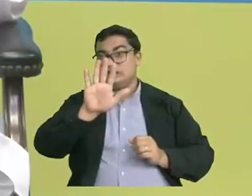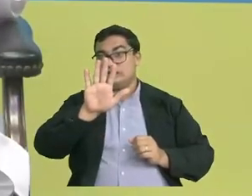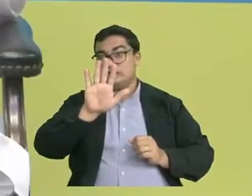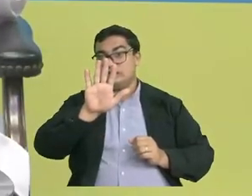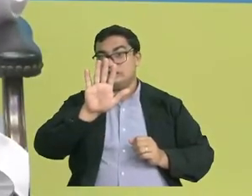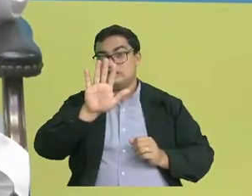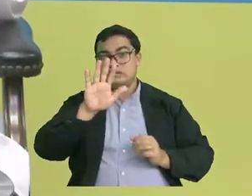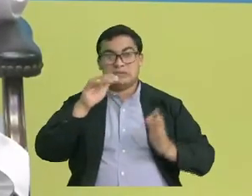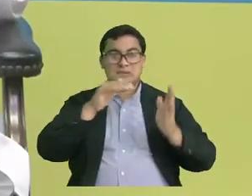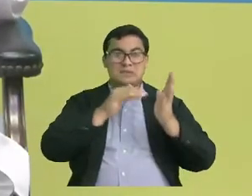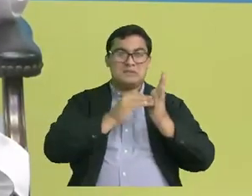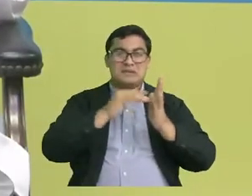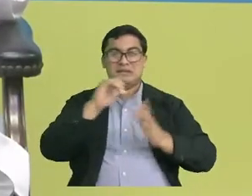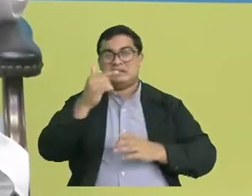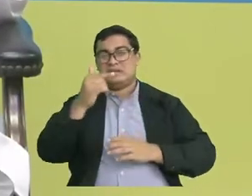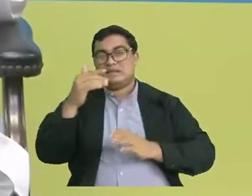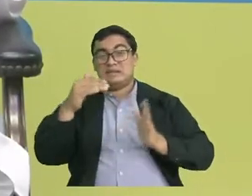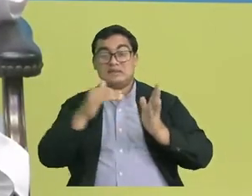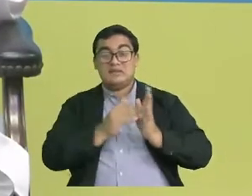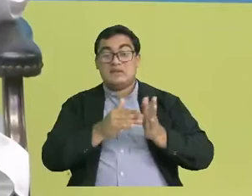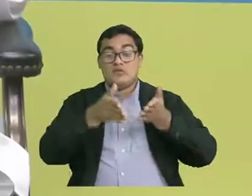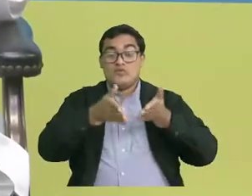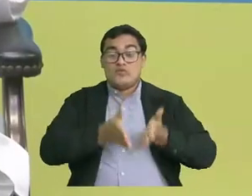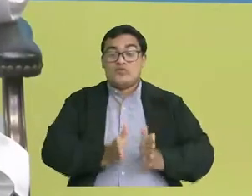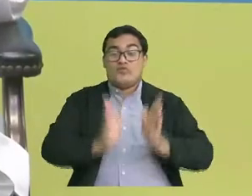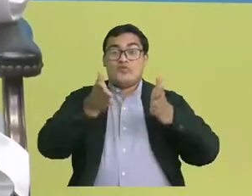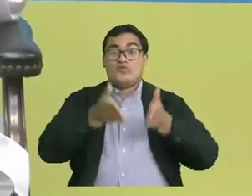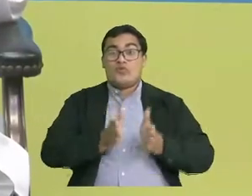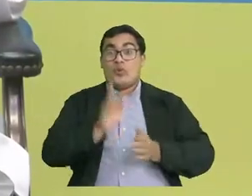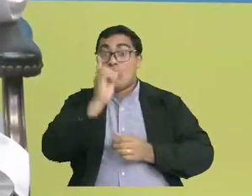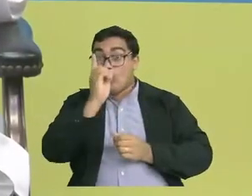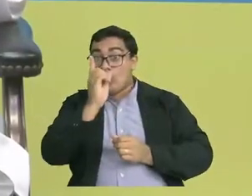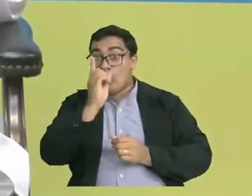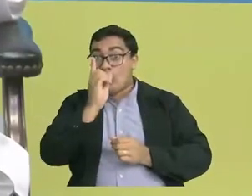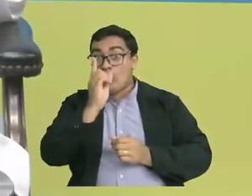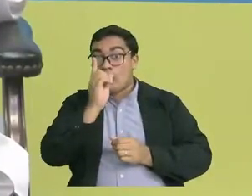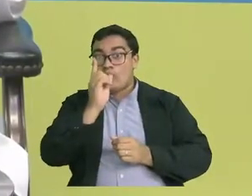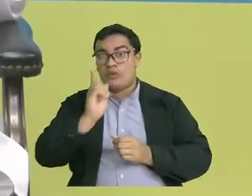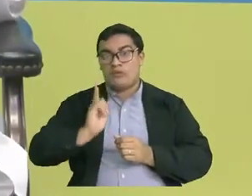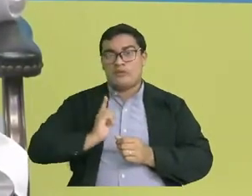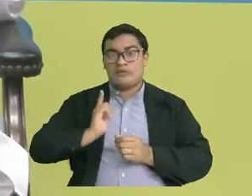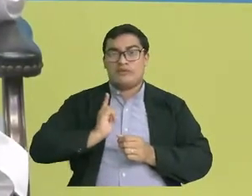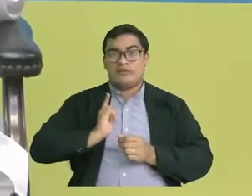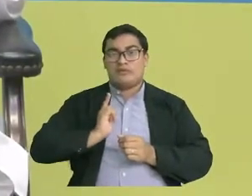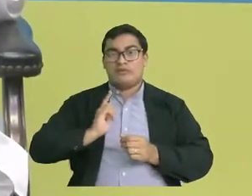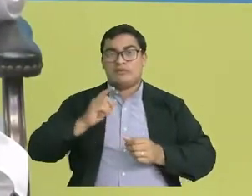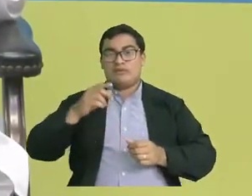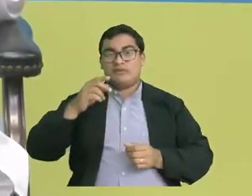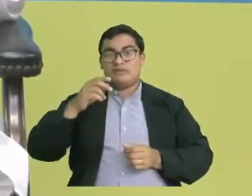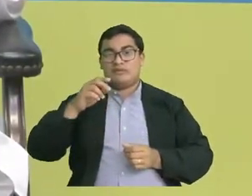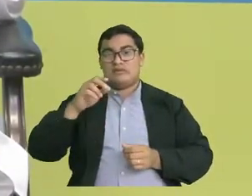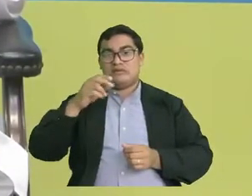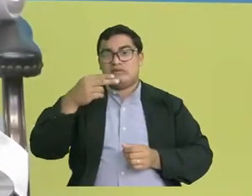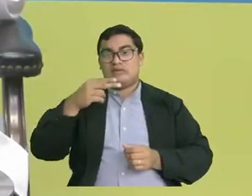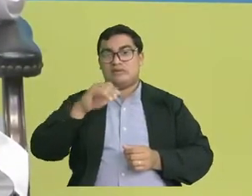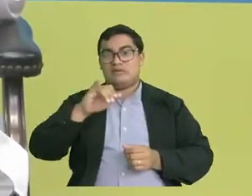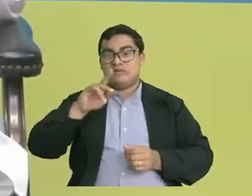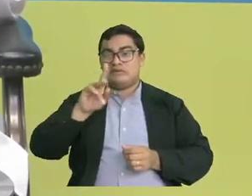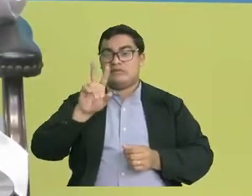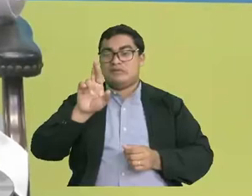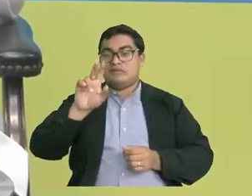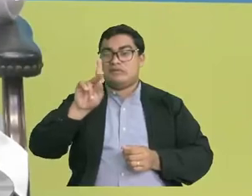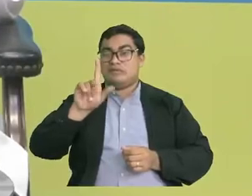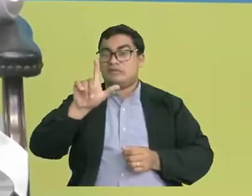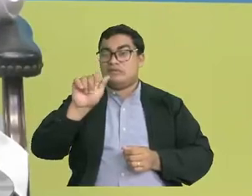en 7.000 nacidos, o sea, es algo relativamente hiperplasia, frecuente. Disculpe, ¿hiperplasia? Suprarrenal